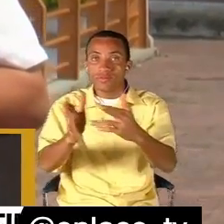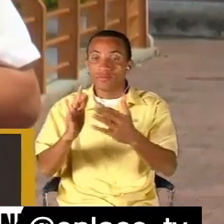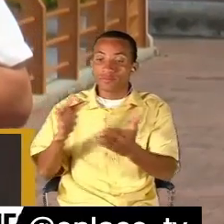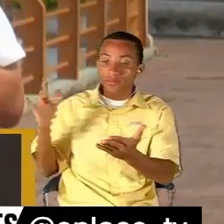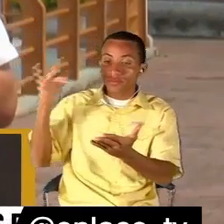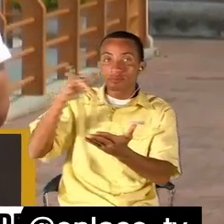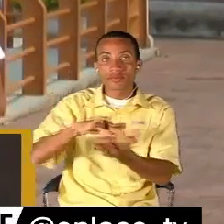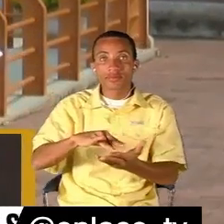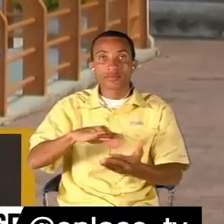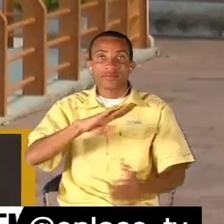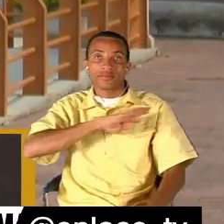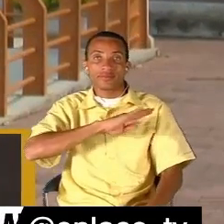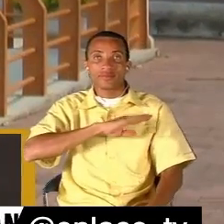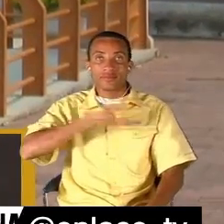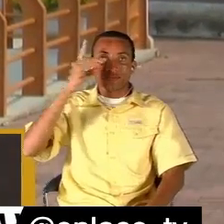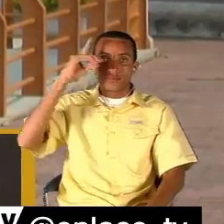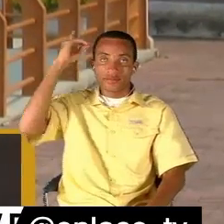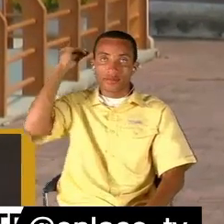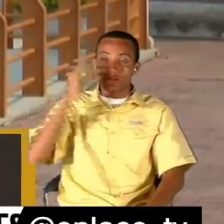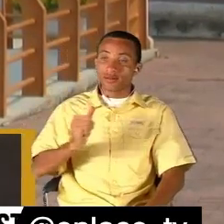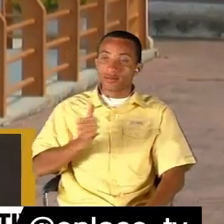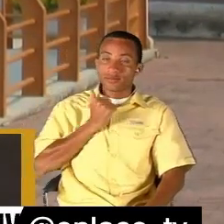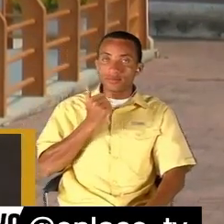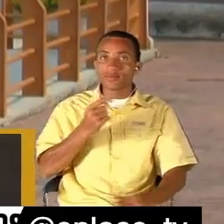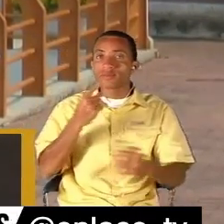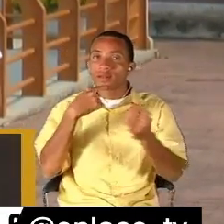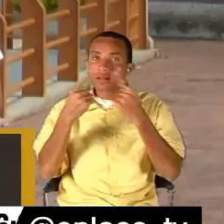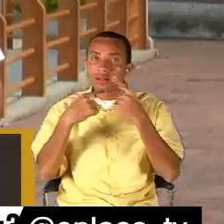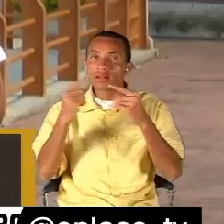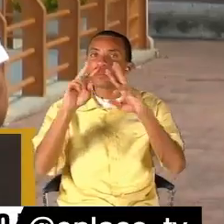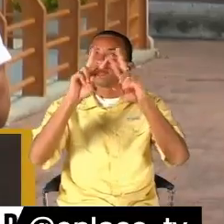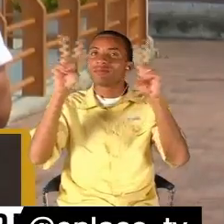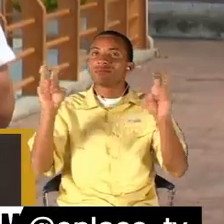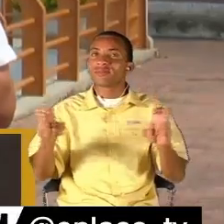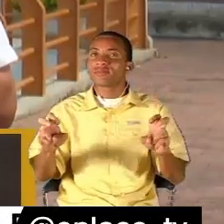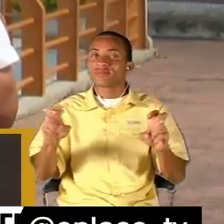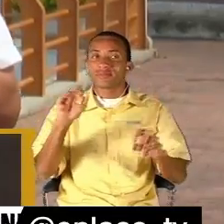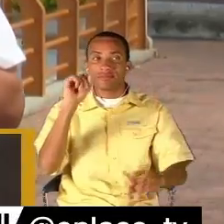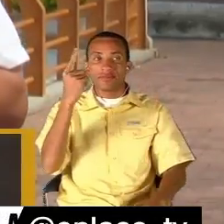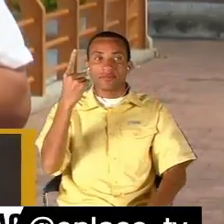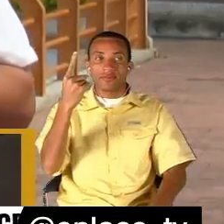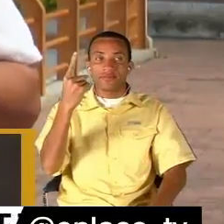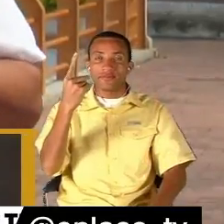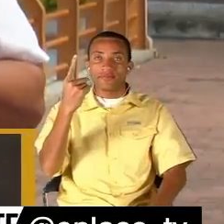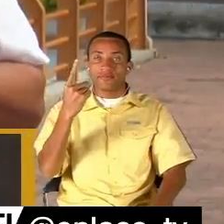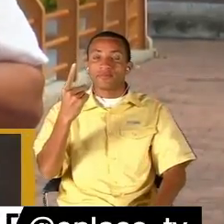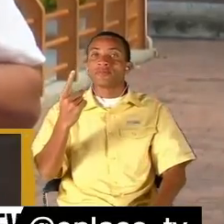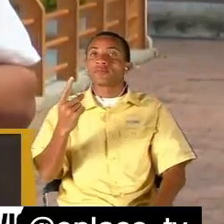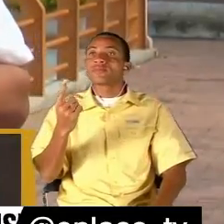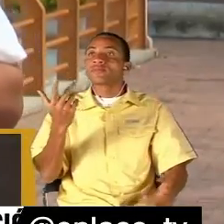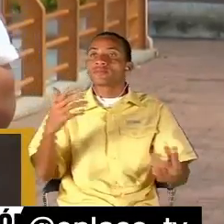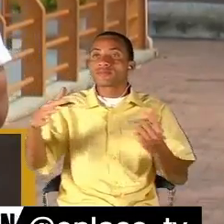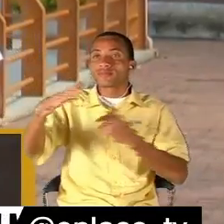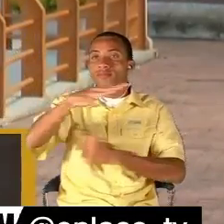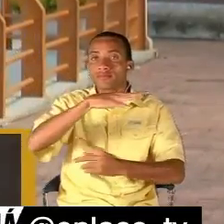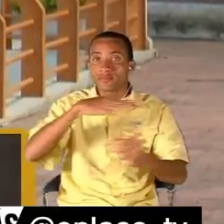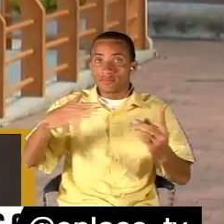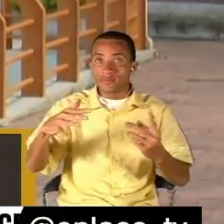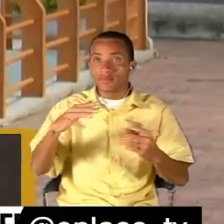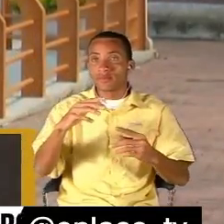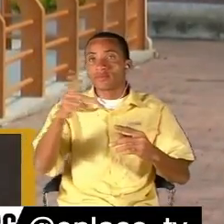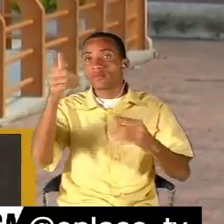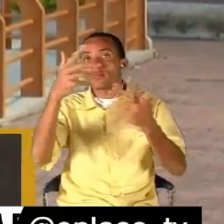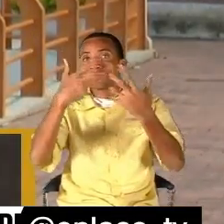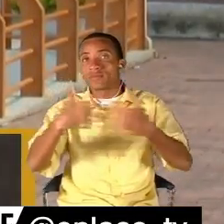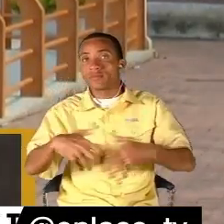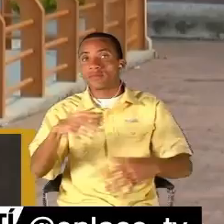Darío Echeverri Serrano, y hemos aprovechado para hablar sobre distintos temas. El primero de ellos tiene que ver con esta situación de Navelena y la necesidad